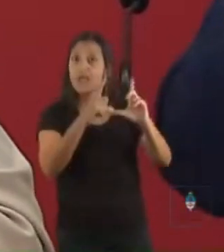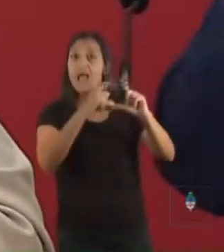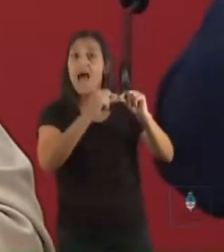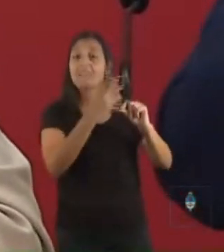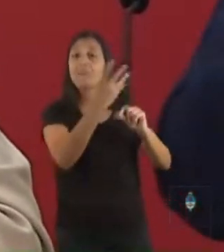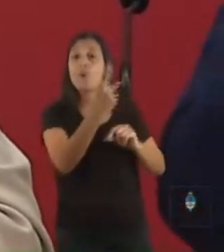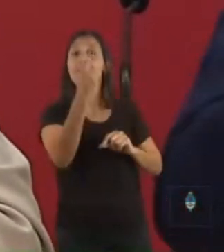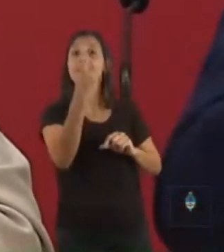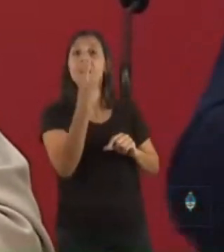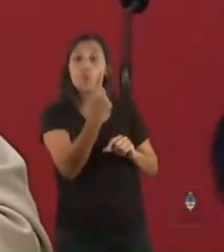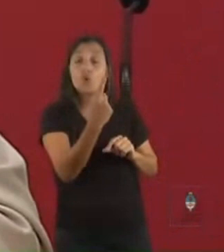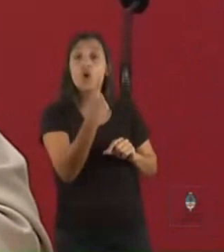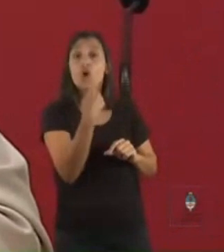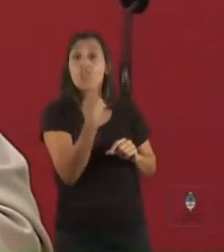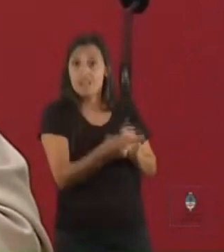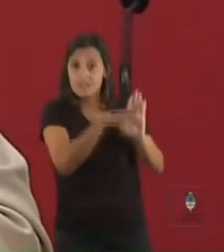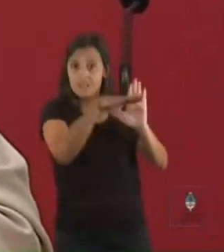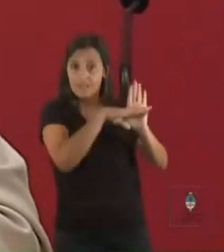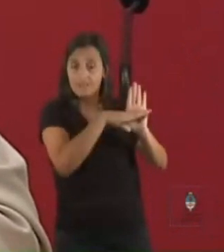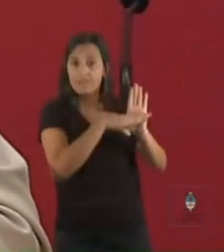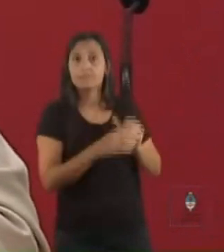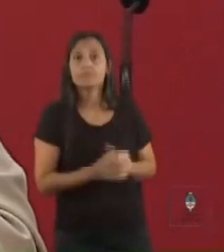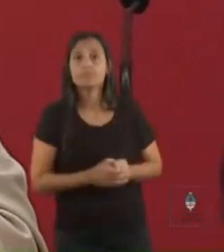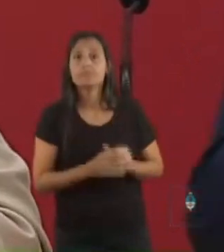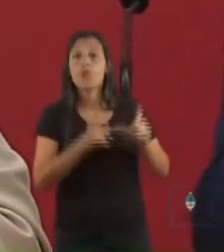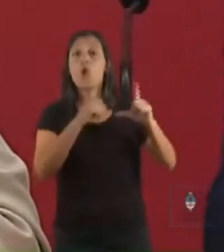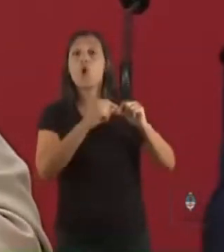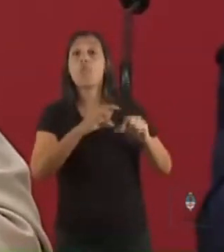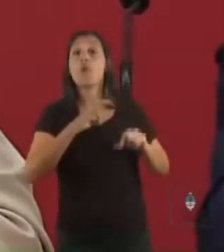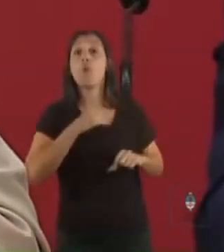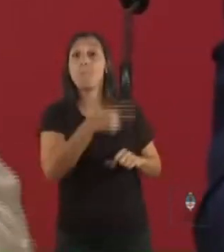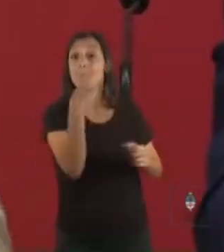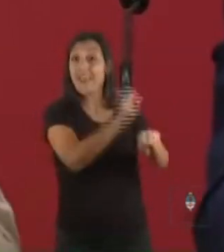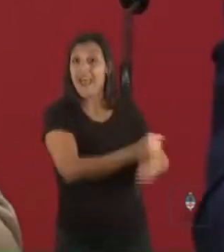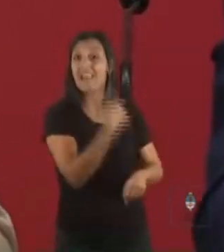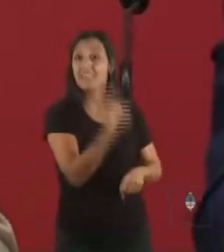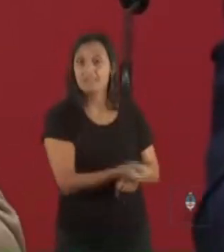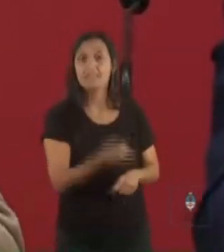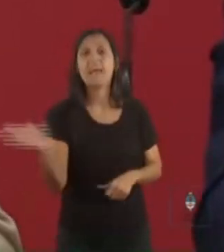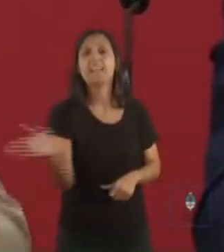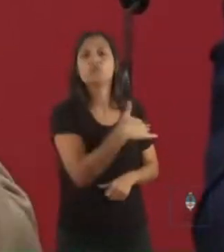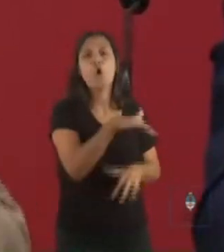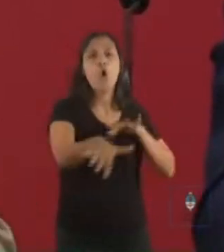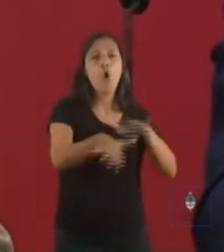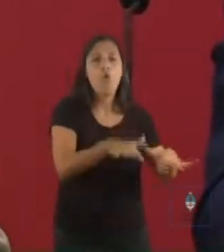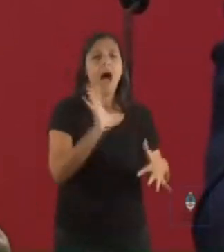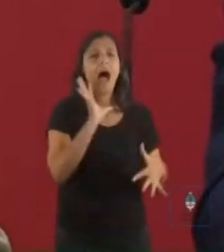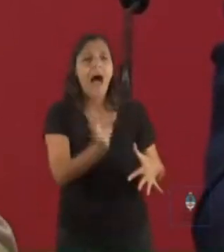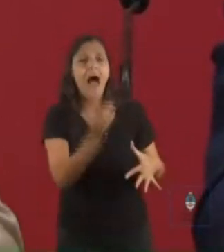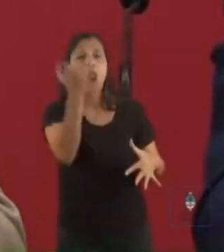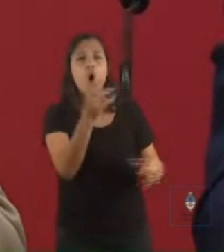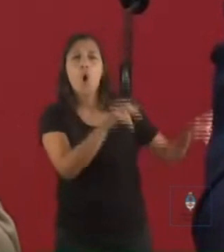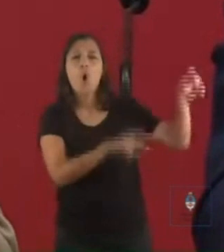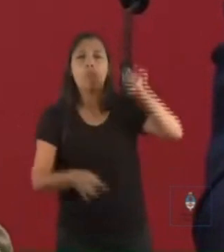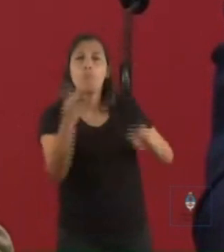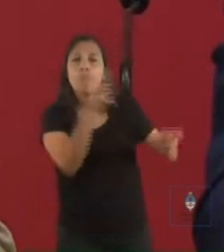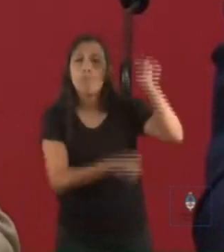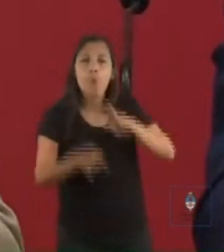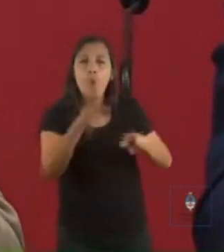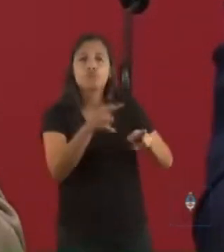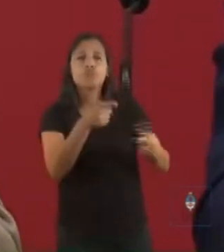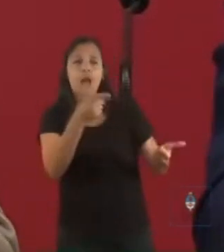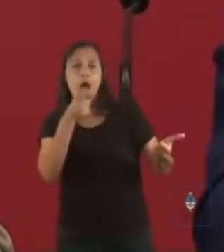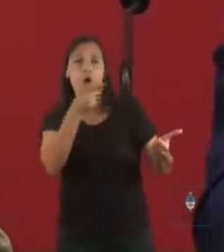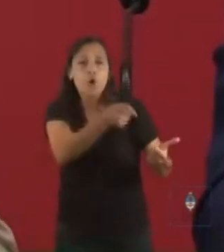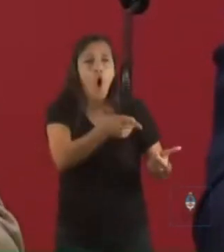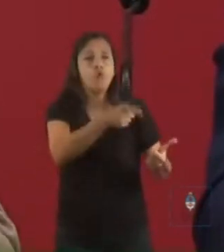41 quinquies quinqu del Código Penal toda acción que tenga por objeto amedrentar